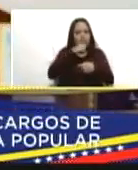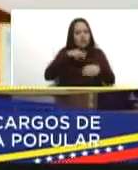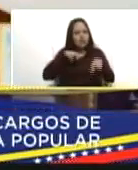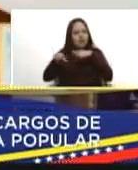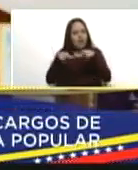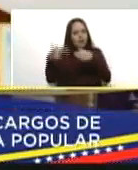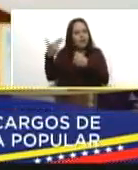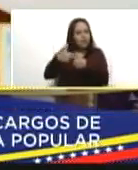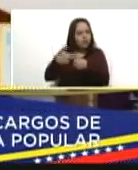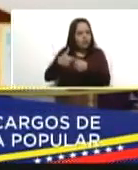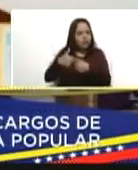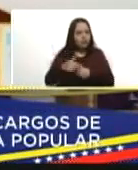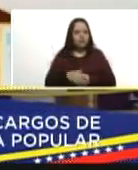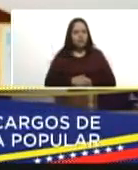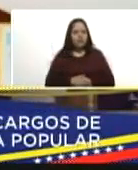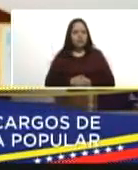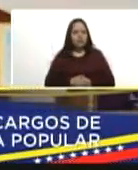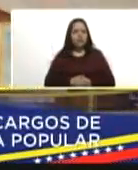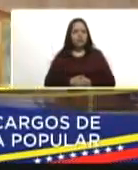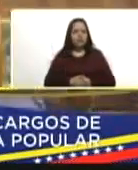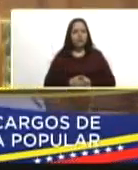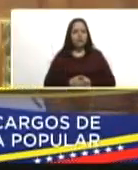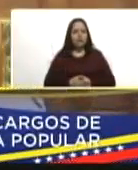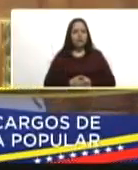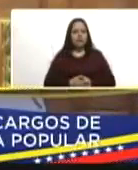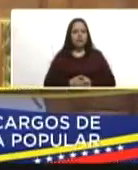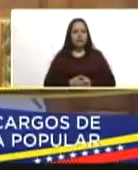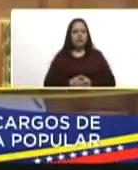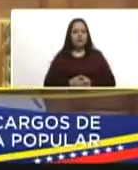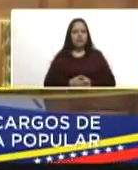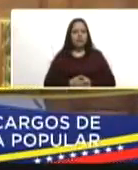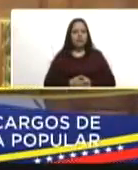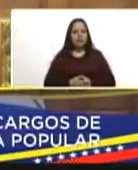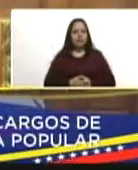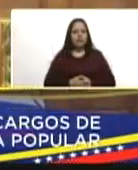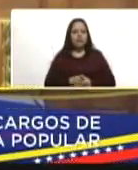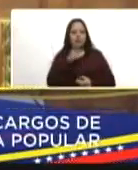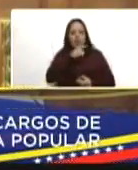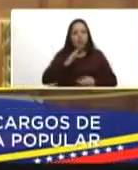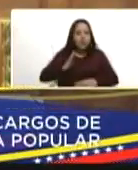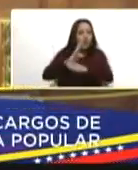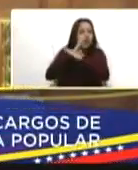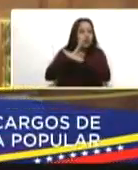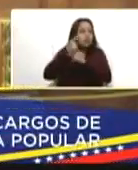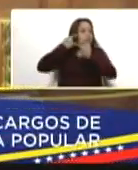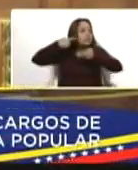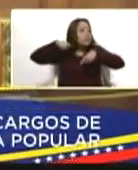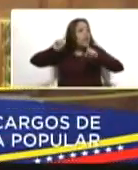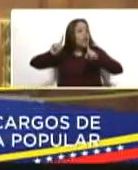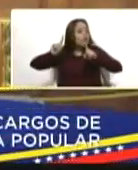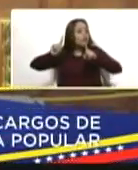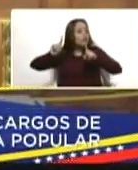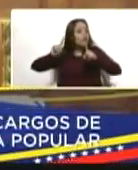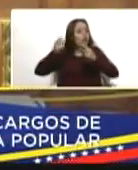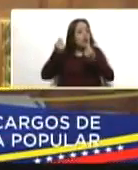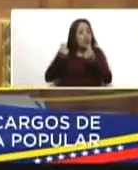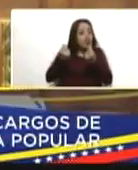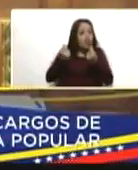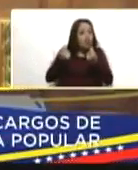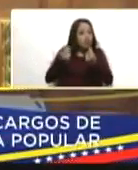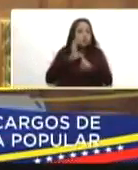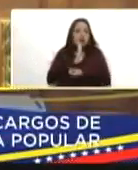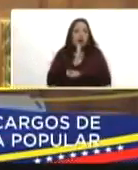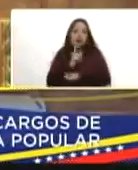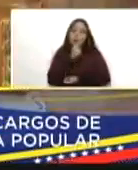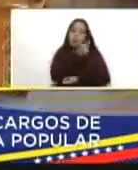petroleras Ah si nos estuviéramos bloqueados quizá una platica de un crédito de un banco por